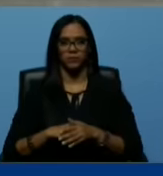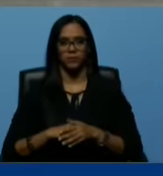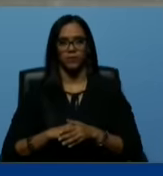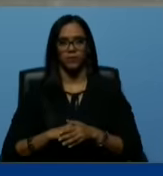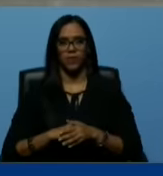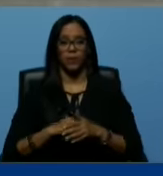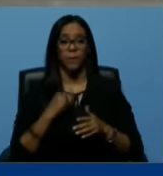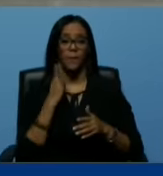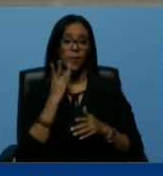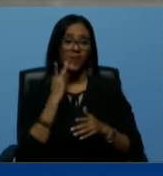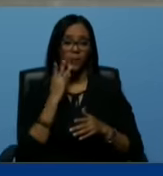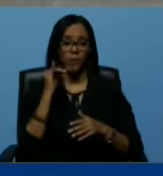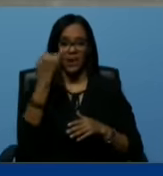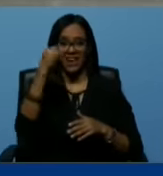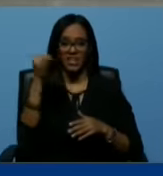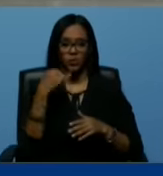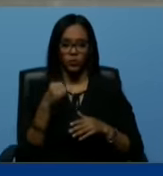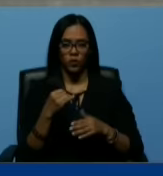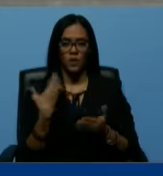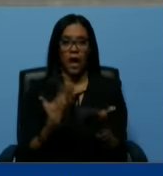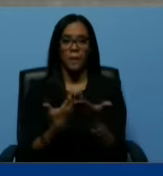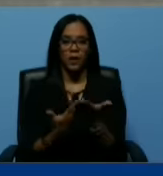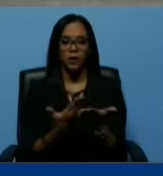Por ejemplo, en el Zulia ya van postulados